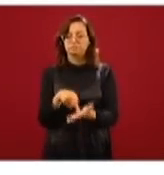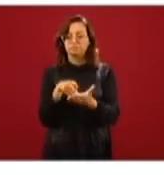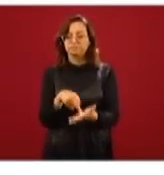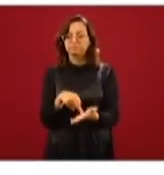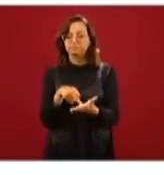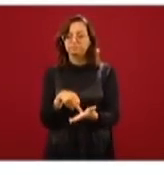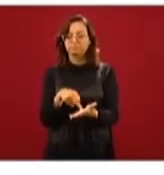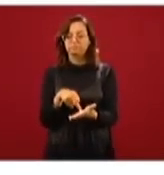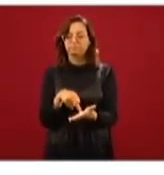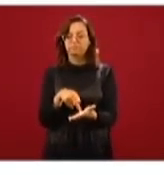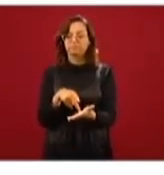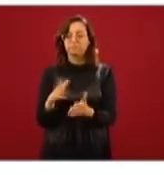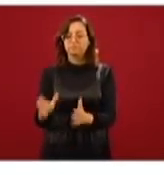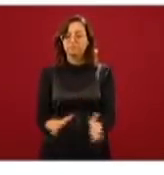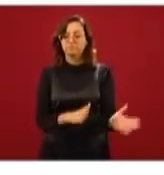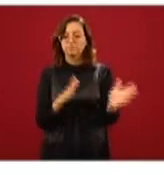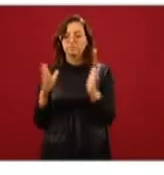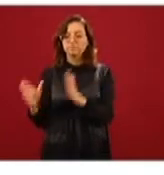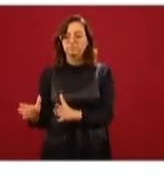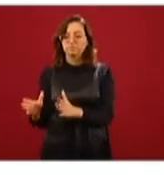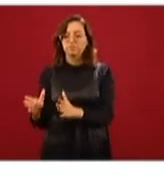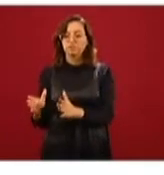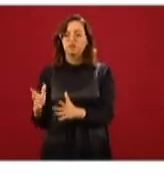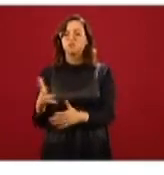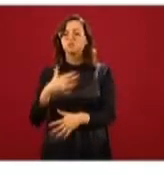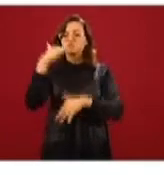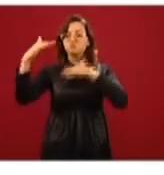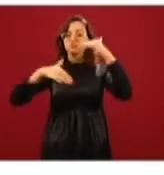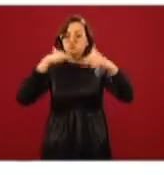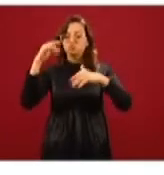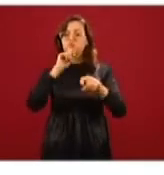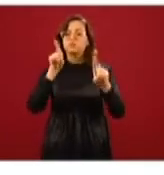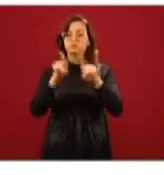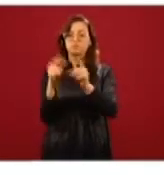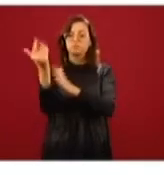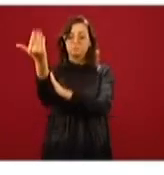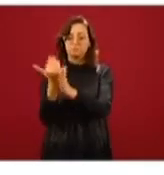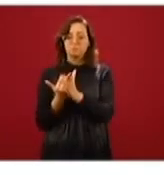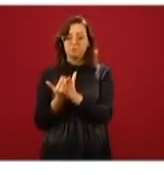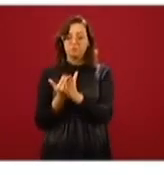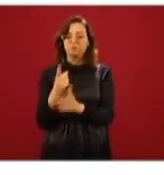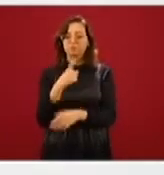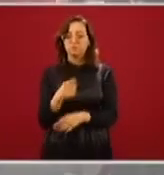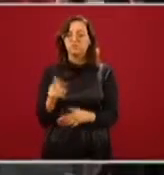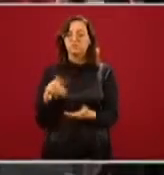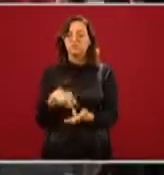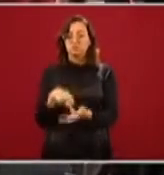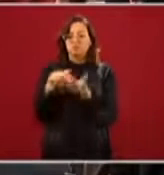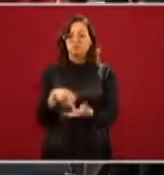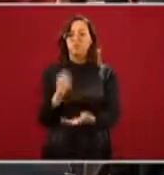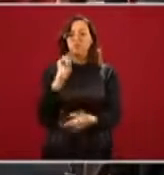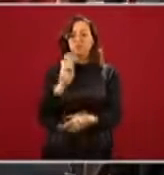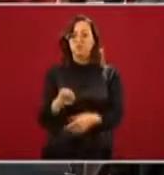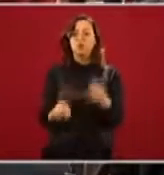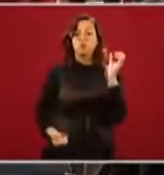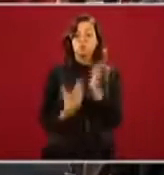kilos, ¿no? Y además la parte proporcional en gastos de invernadero. Es decir, este rediseño es un rediseño